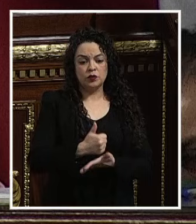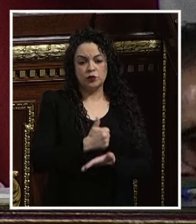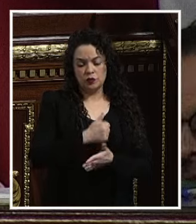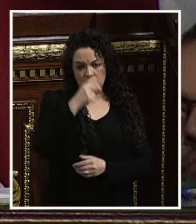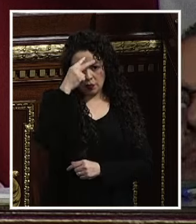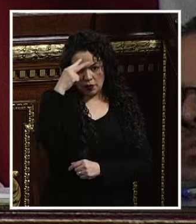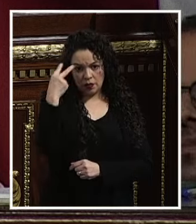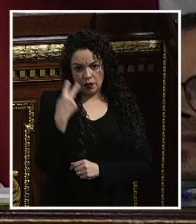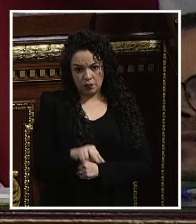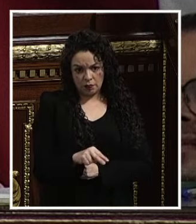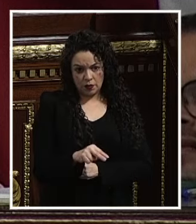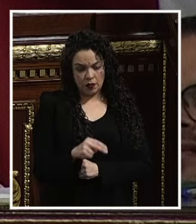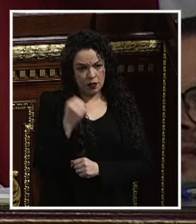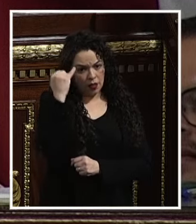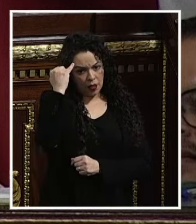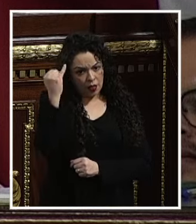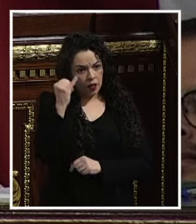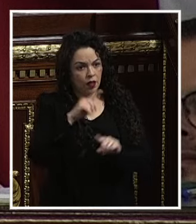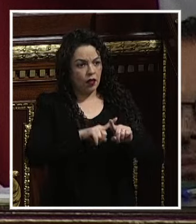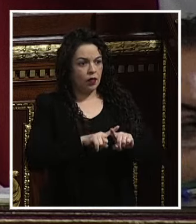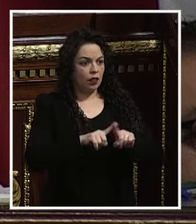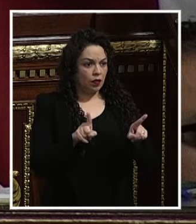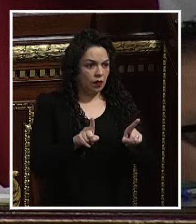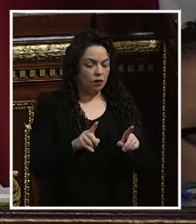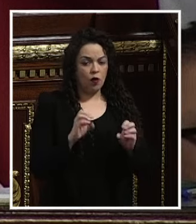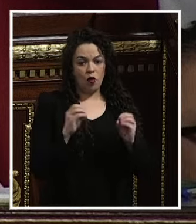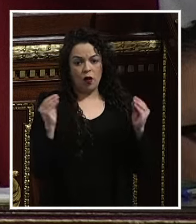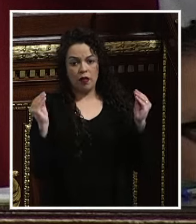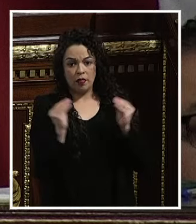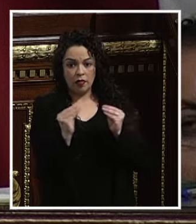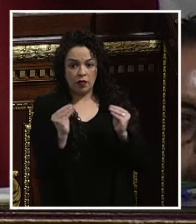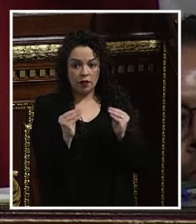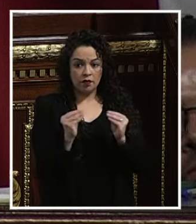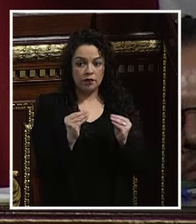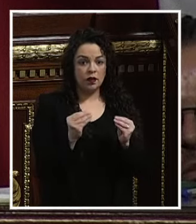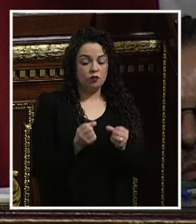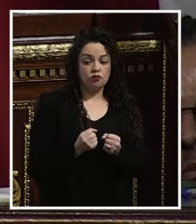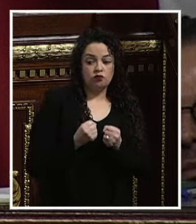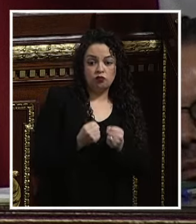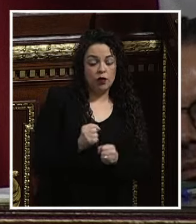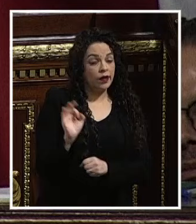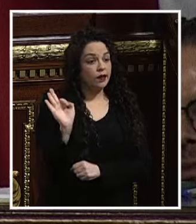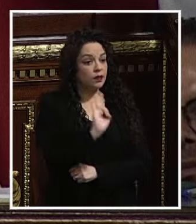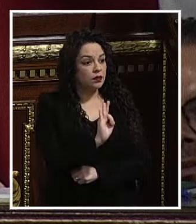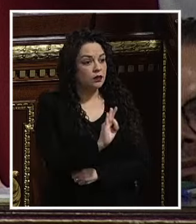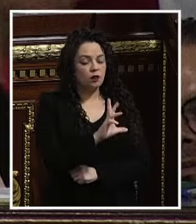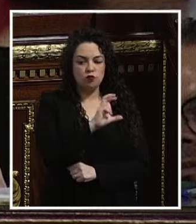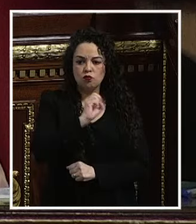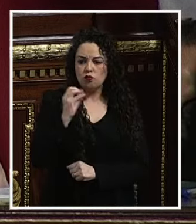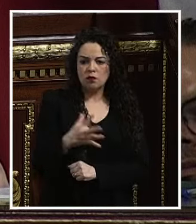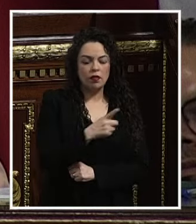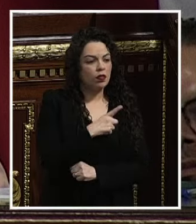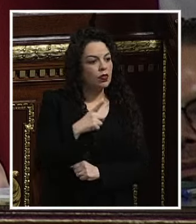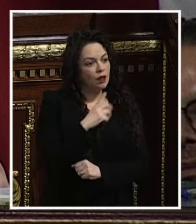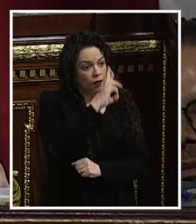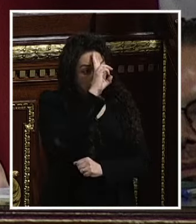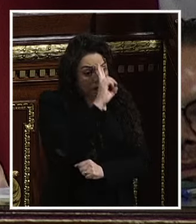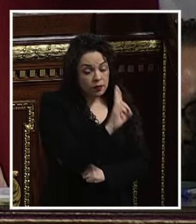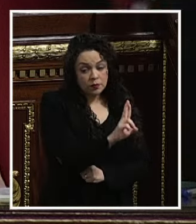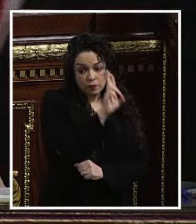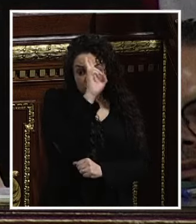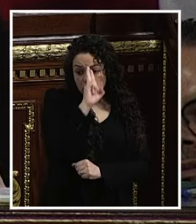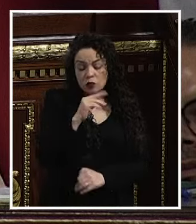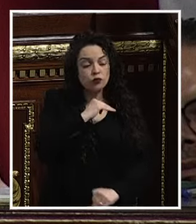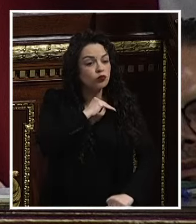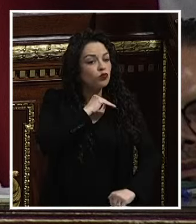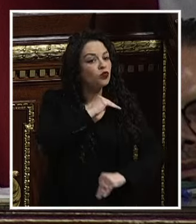de la eventual intensidad de los debates, nos brindemos el respeto que mutuamente nos